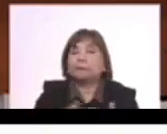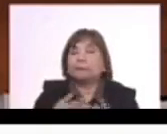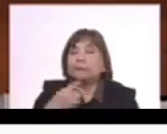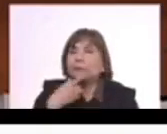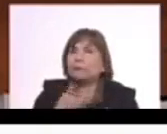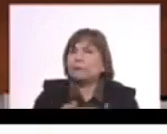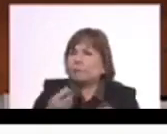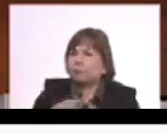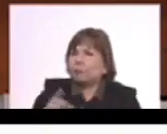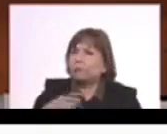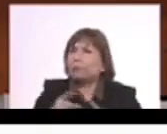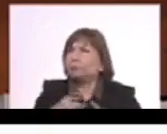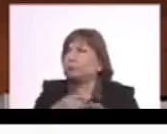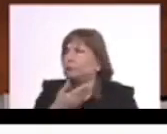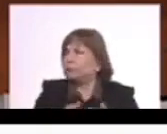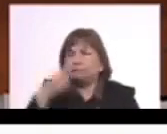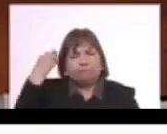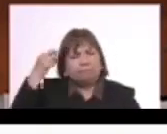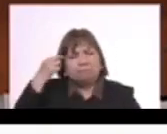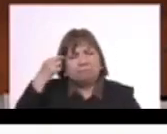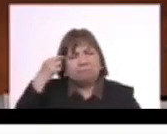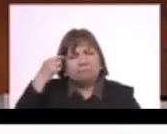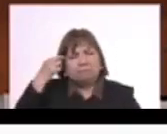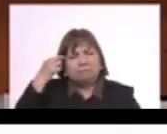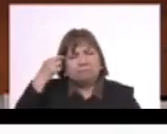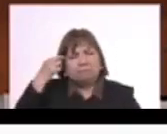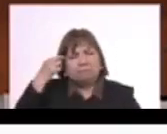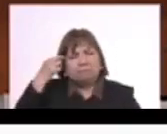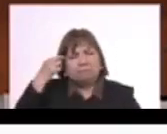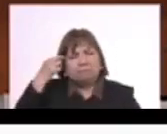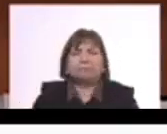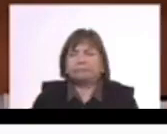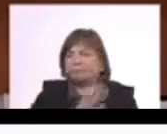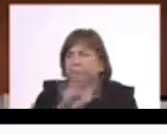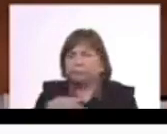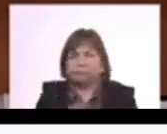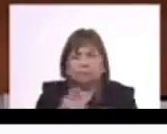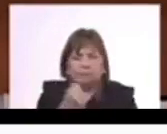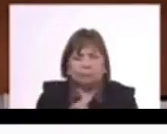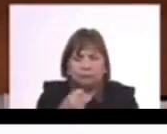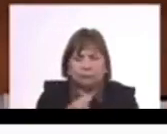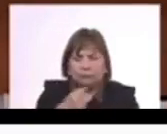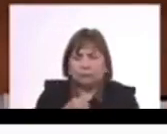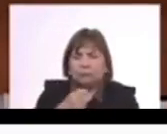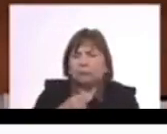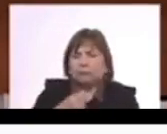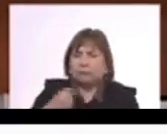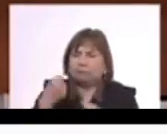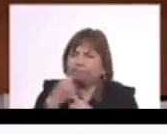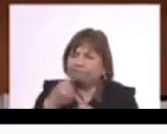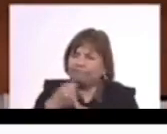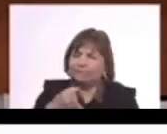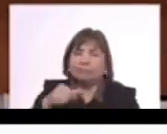congresista, independientemente de posiciones políticas, todos